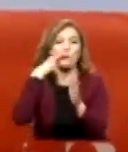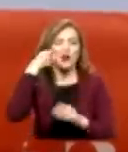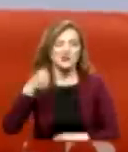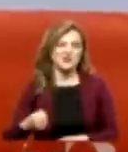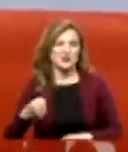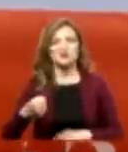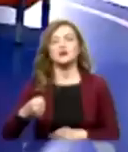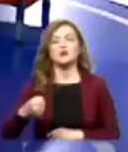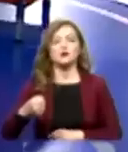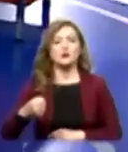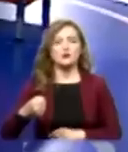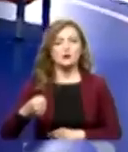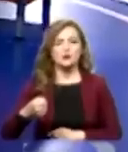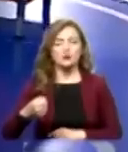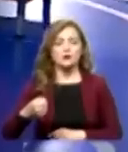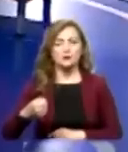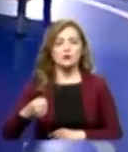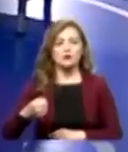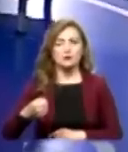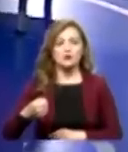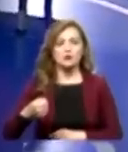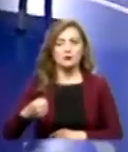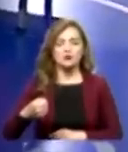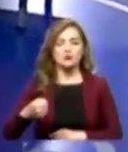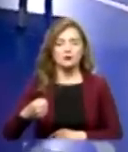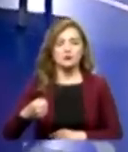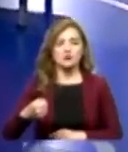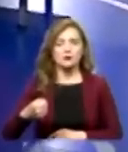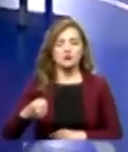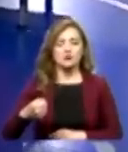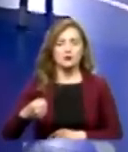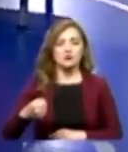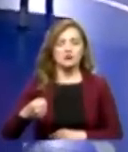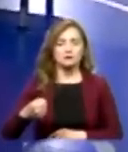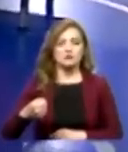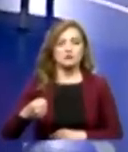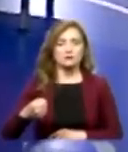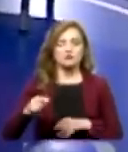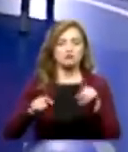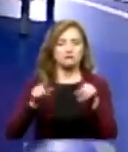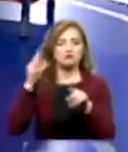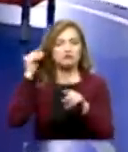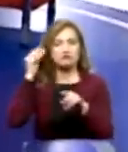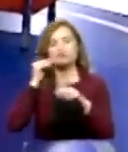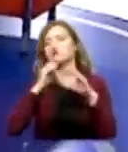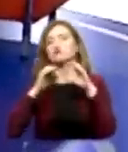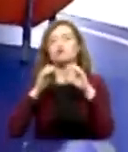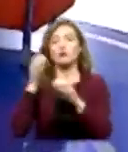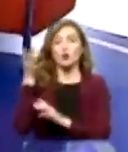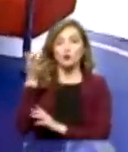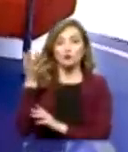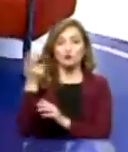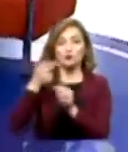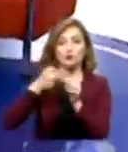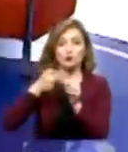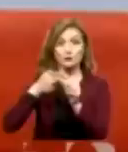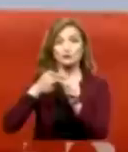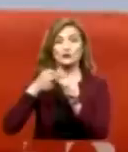Y justamente se ha escuchado en muchos conversatorios, conferencias que hemos ido a